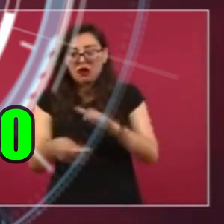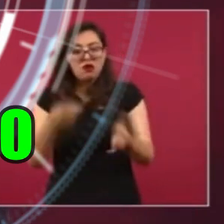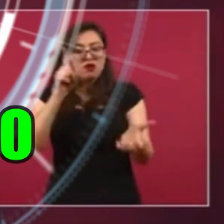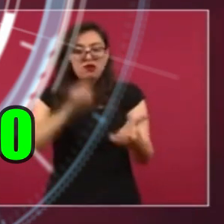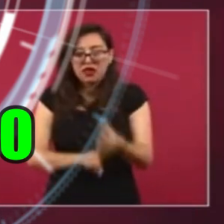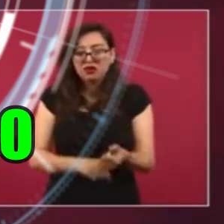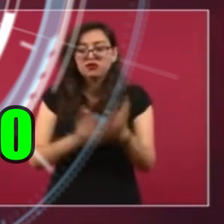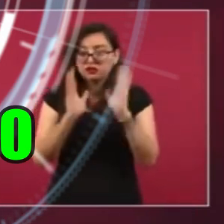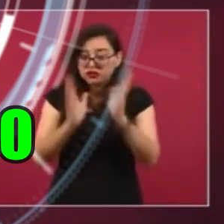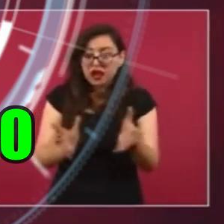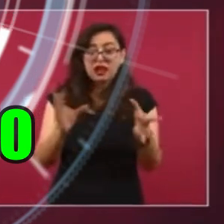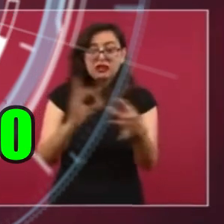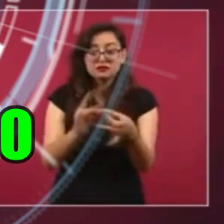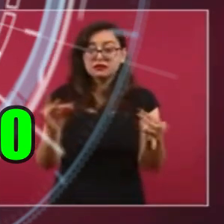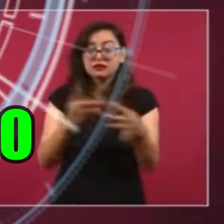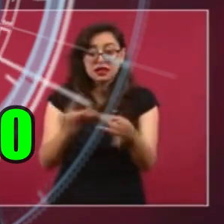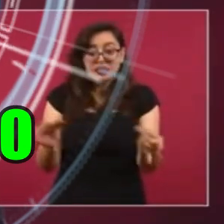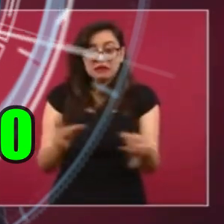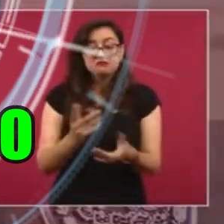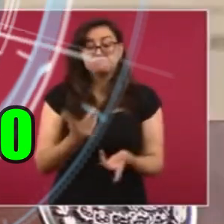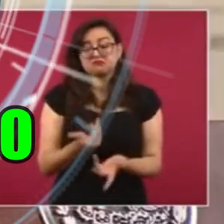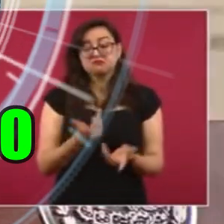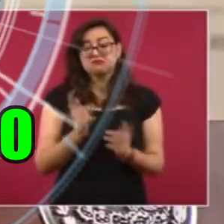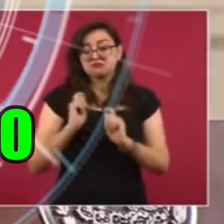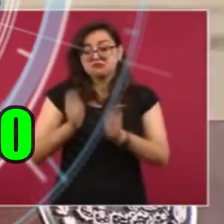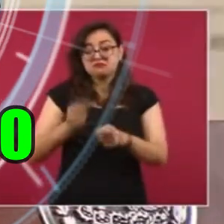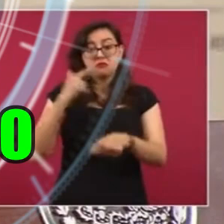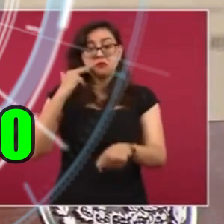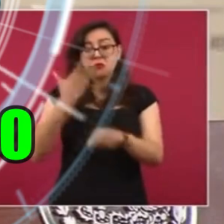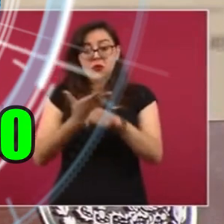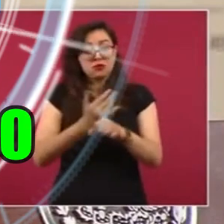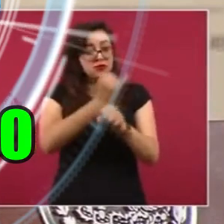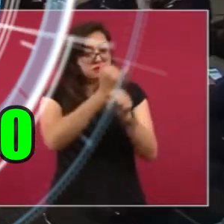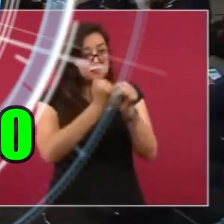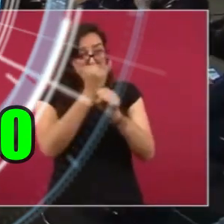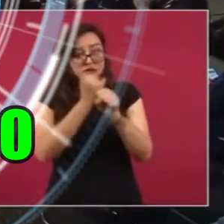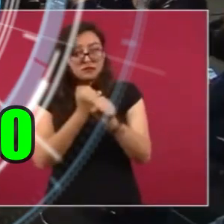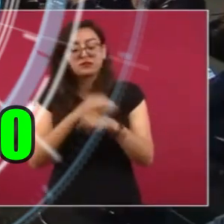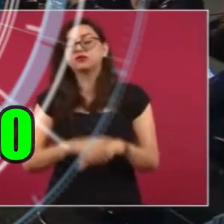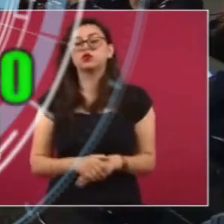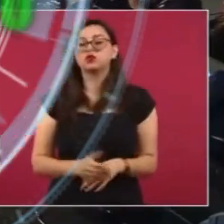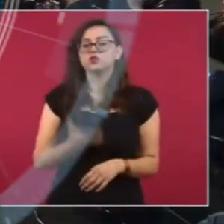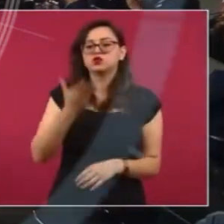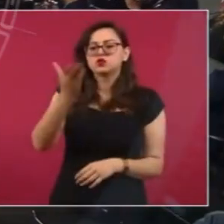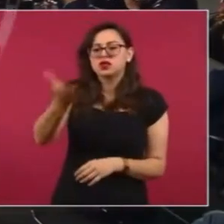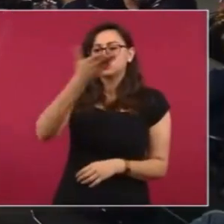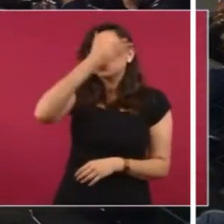los organismos encargados de hacer este trabajo. O sea, ¿usted no supo